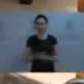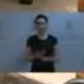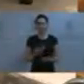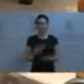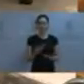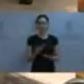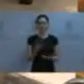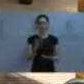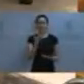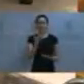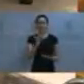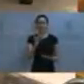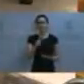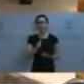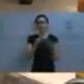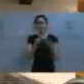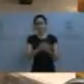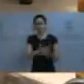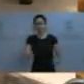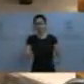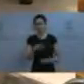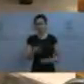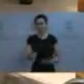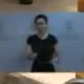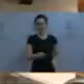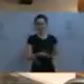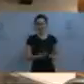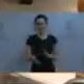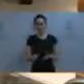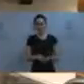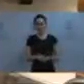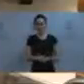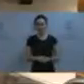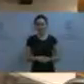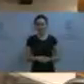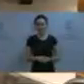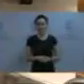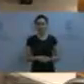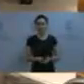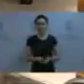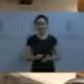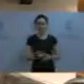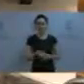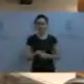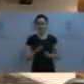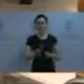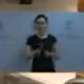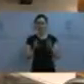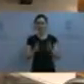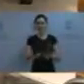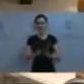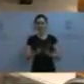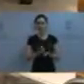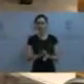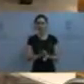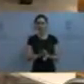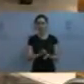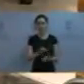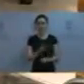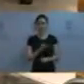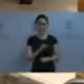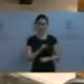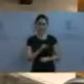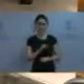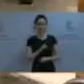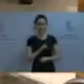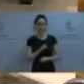los 50,9 millones de euros aproximadamente, con una partida destinada a la modernización de los servicios públicos de empleo